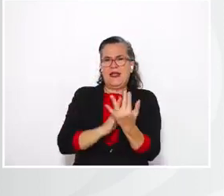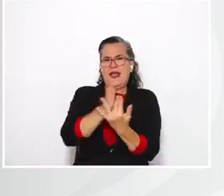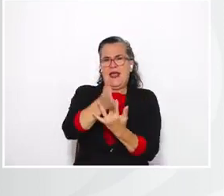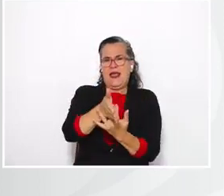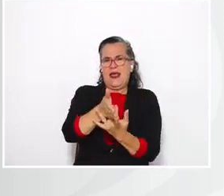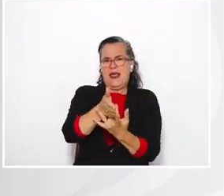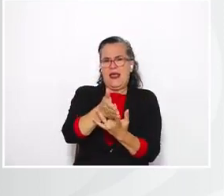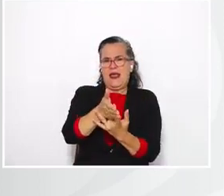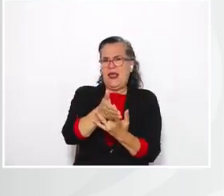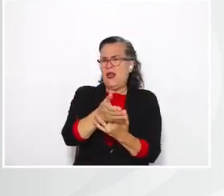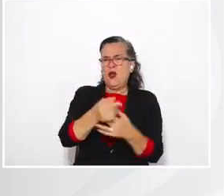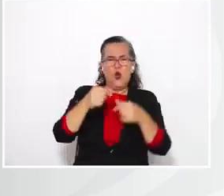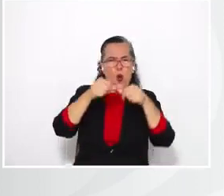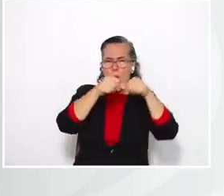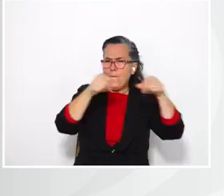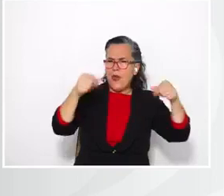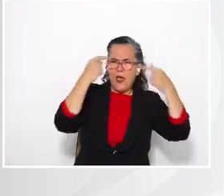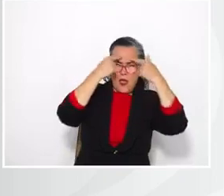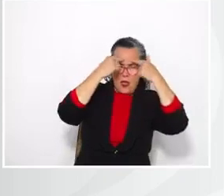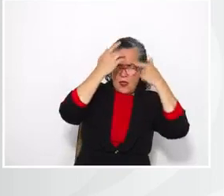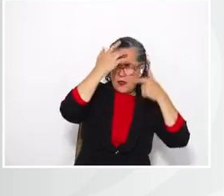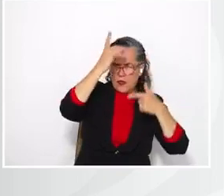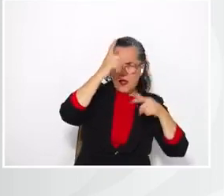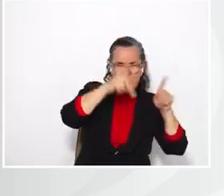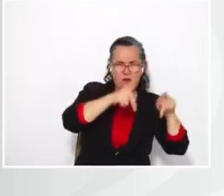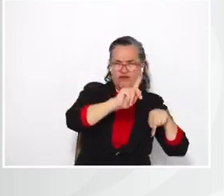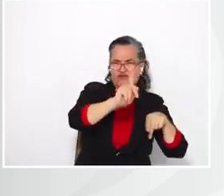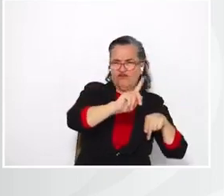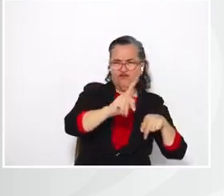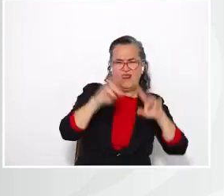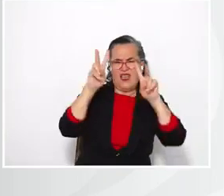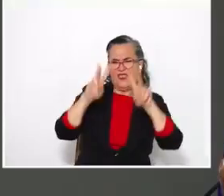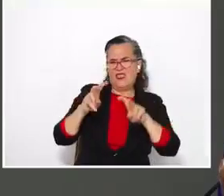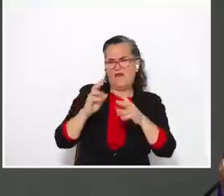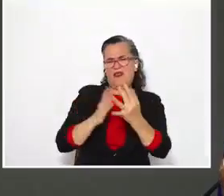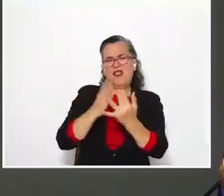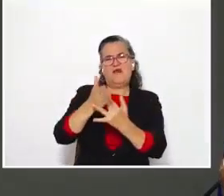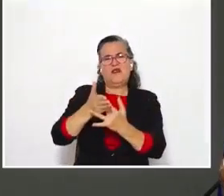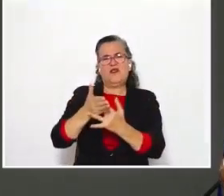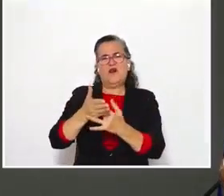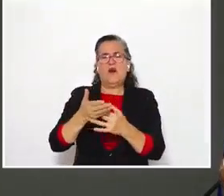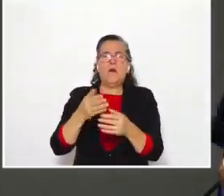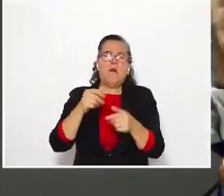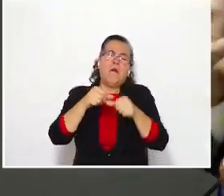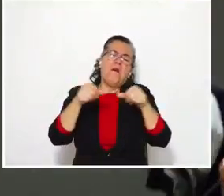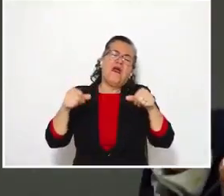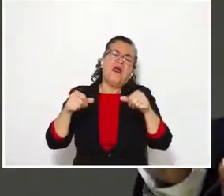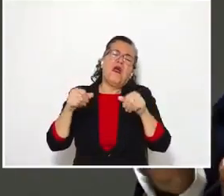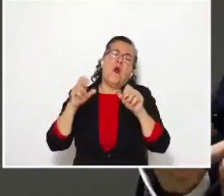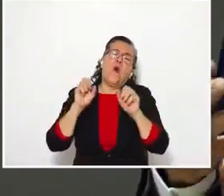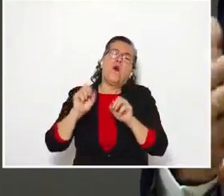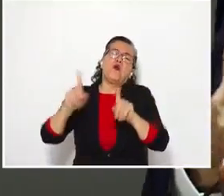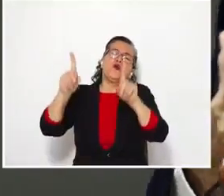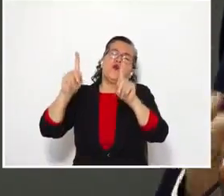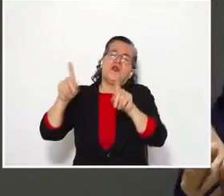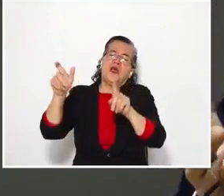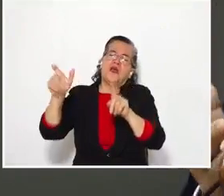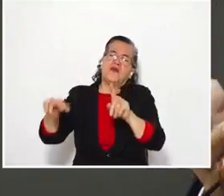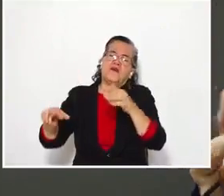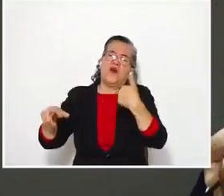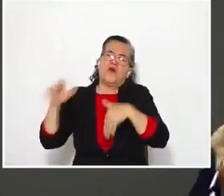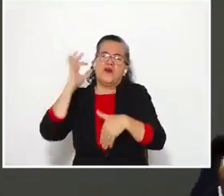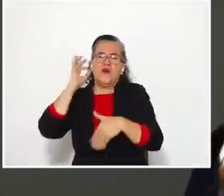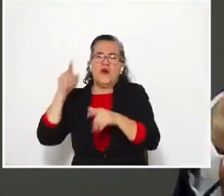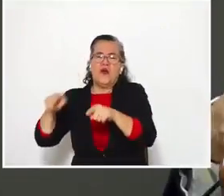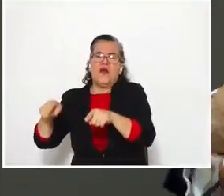no mide la inteligencia de una persona. El examen de admisión lo que mide es la capacidad o la oportunidad que han tenido hombres y